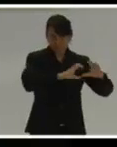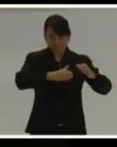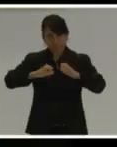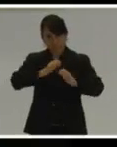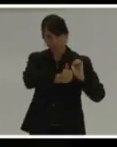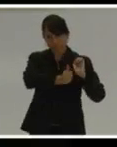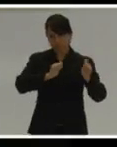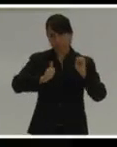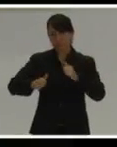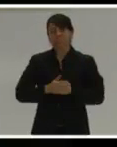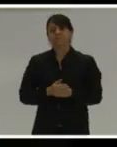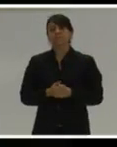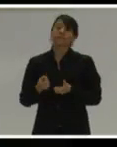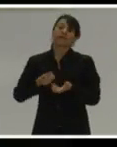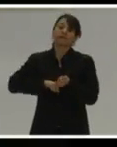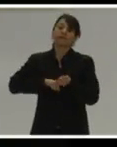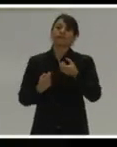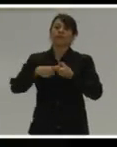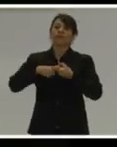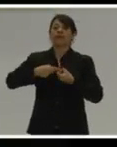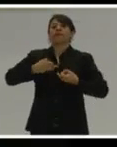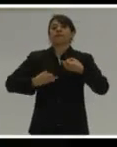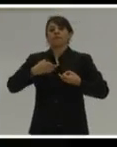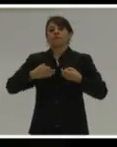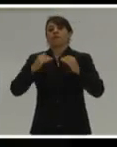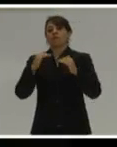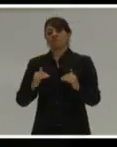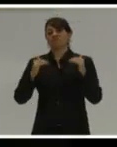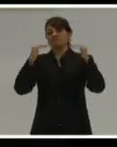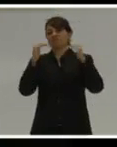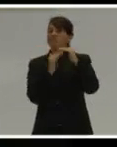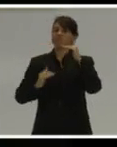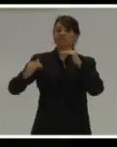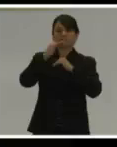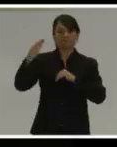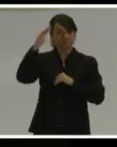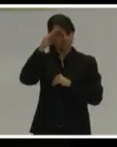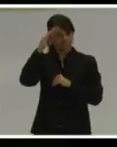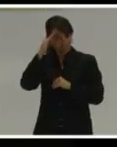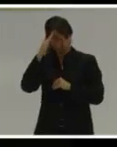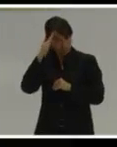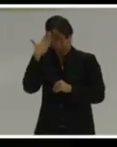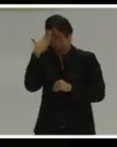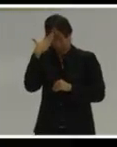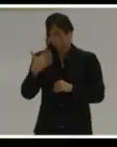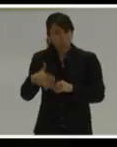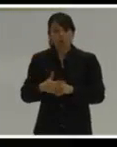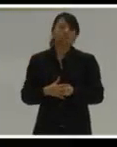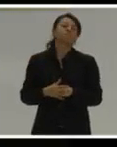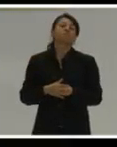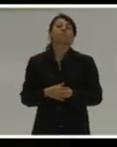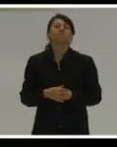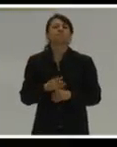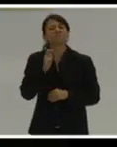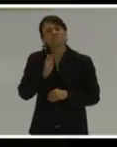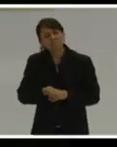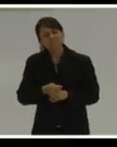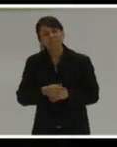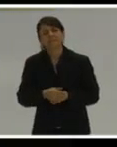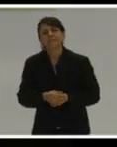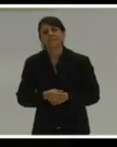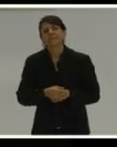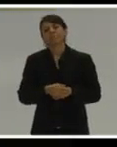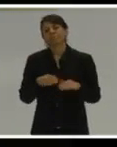Dentro del Tribunal Supremo, las bases electorales obviamente tienen que ver con la democracia